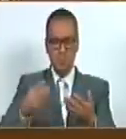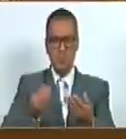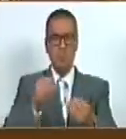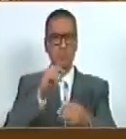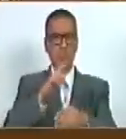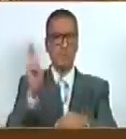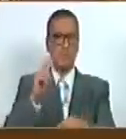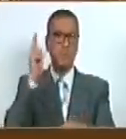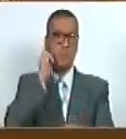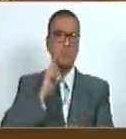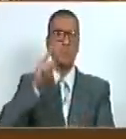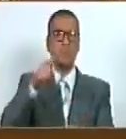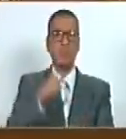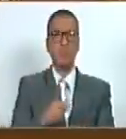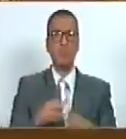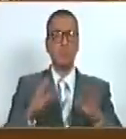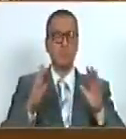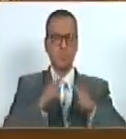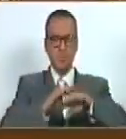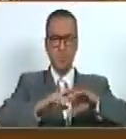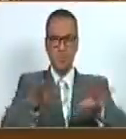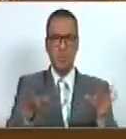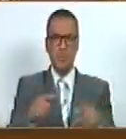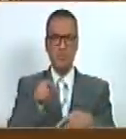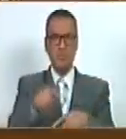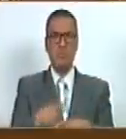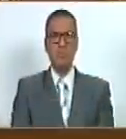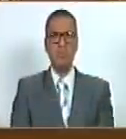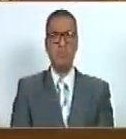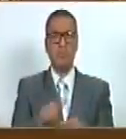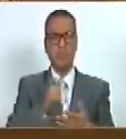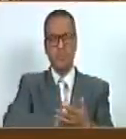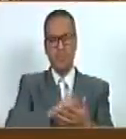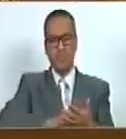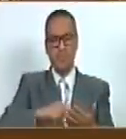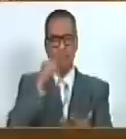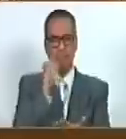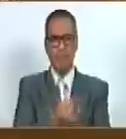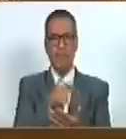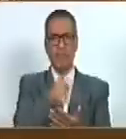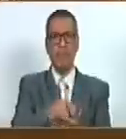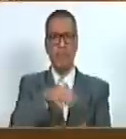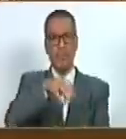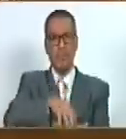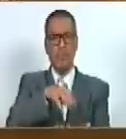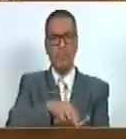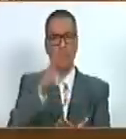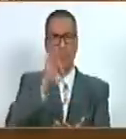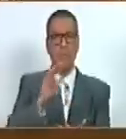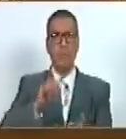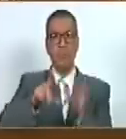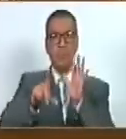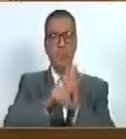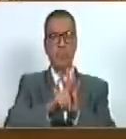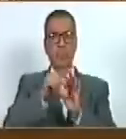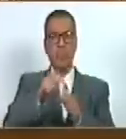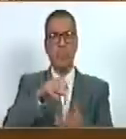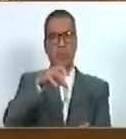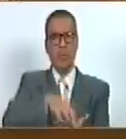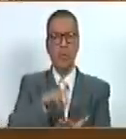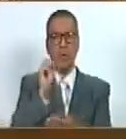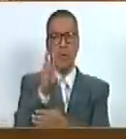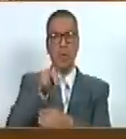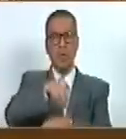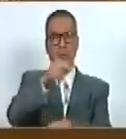Bolivariana de Venezuela y dar máxima difusión del mismo, dado, firmado y sellado en el Palacio Federal Legislativo, sede de